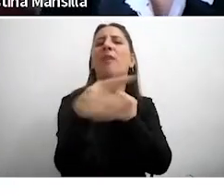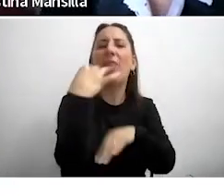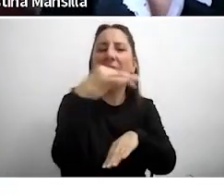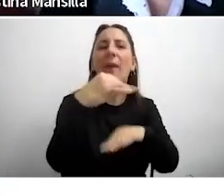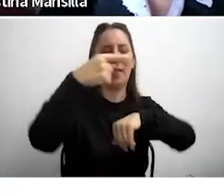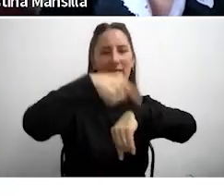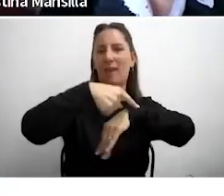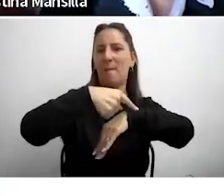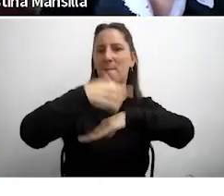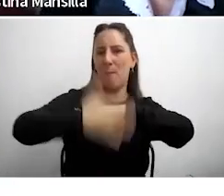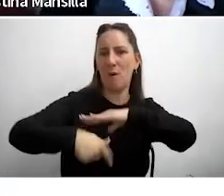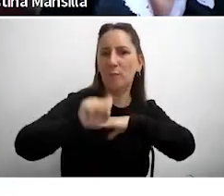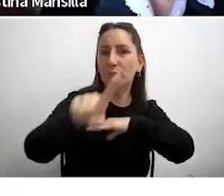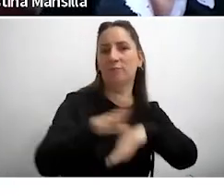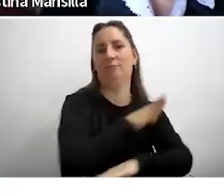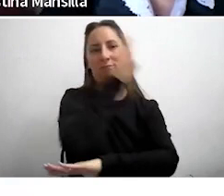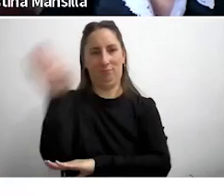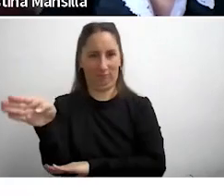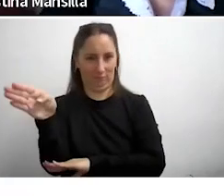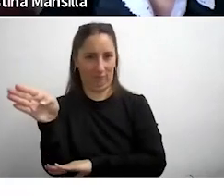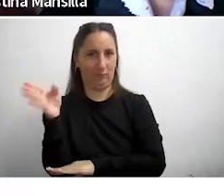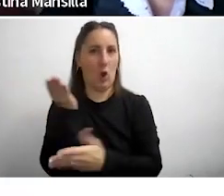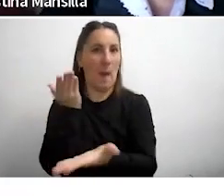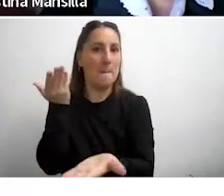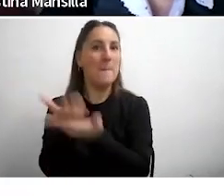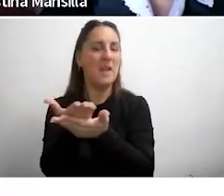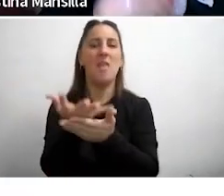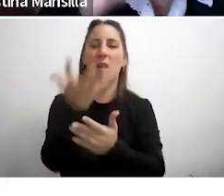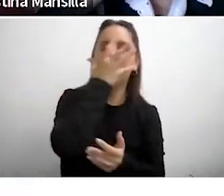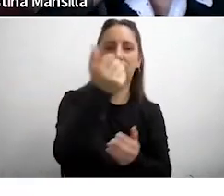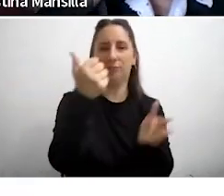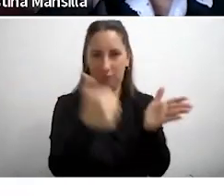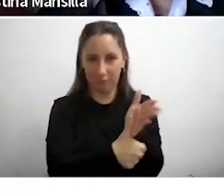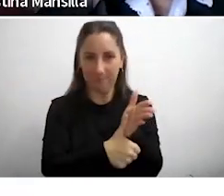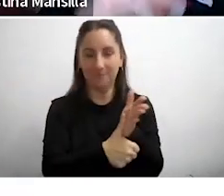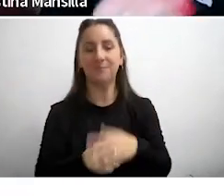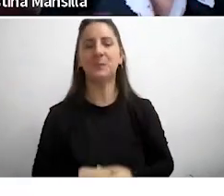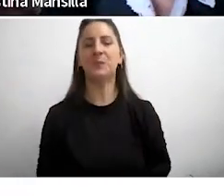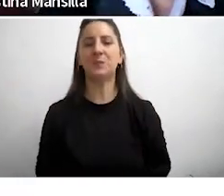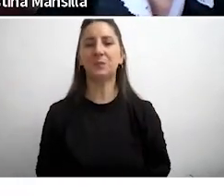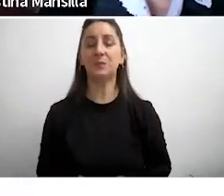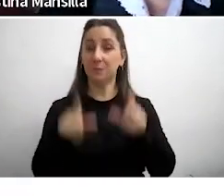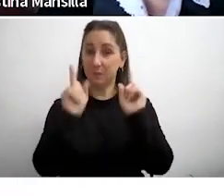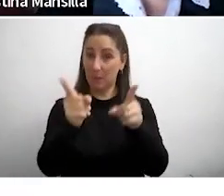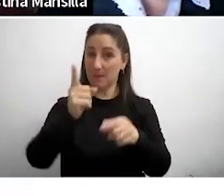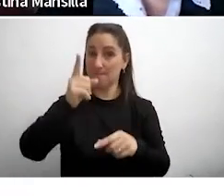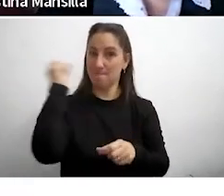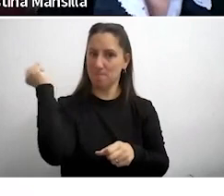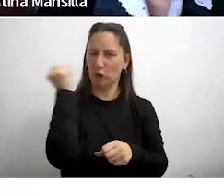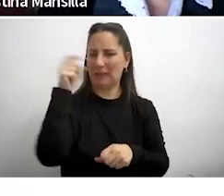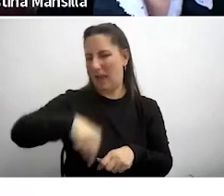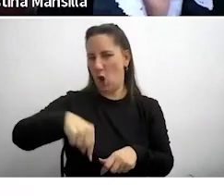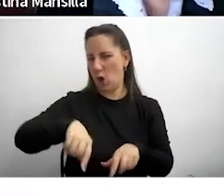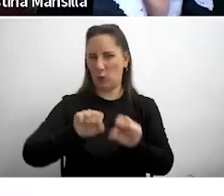plazo para cumplir con este requerimiento de datos biométricos. Recordemos que más allá de que ahora estuvo